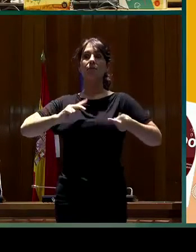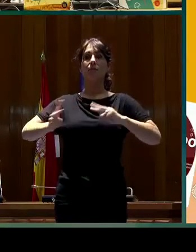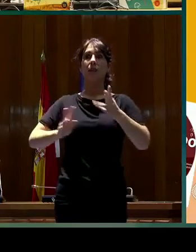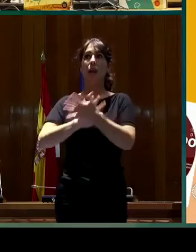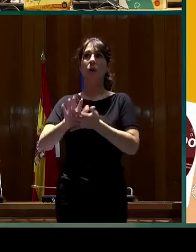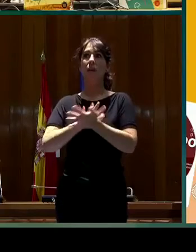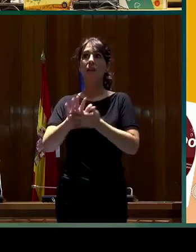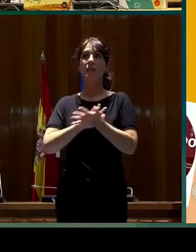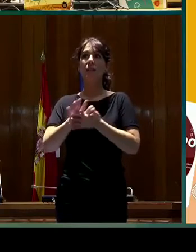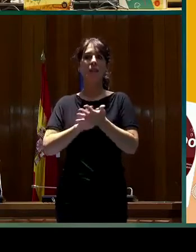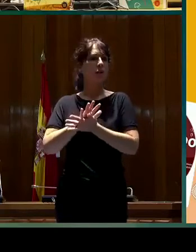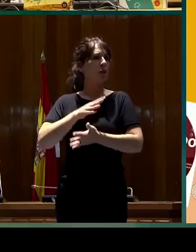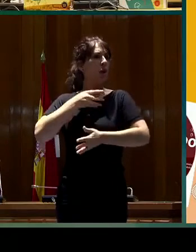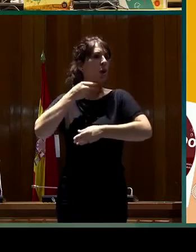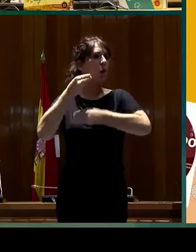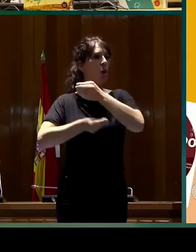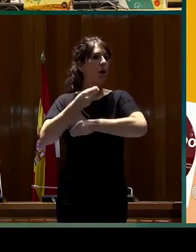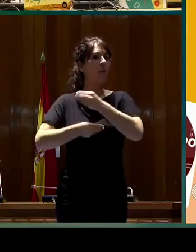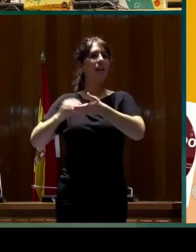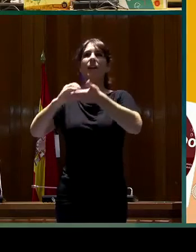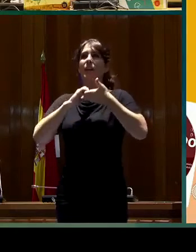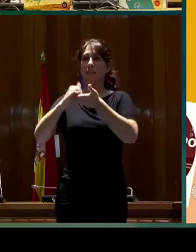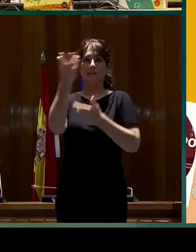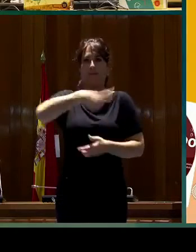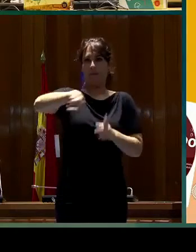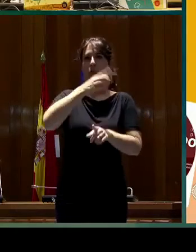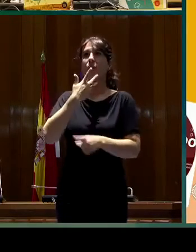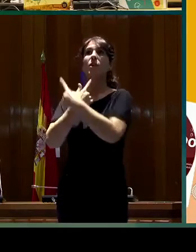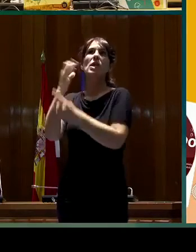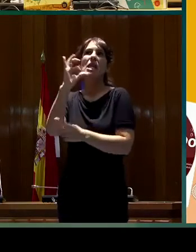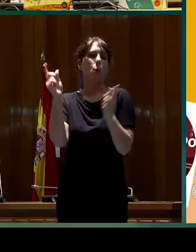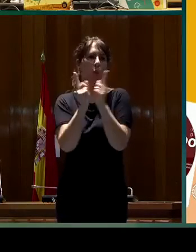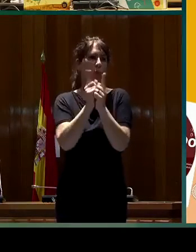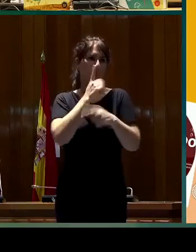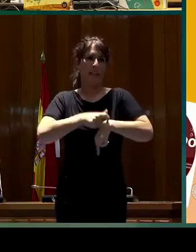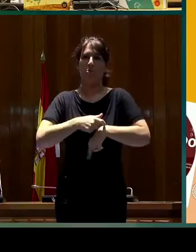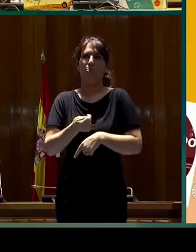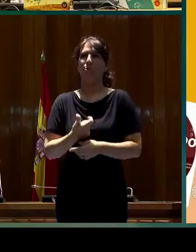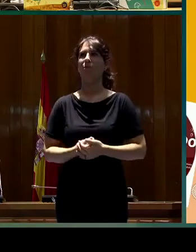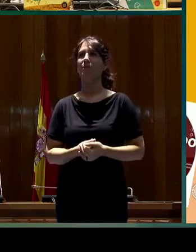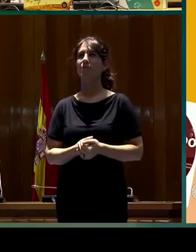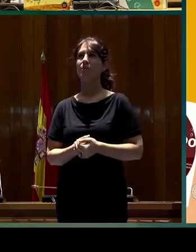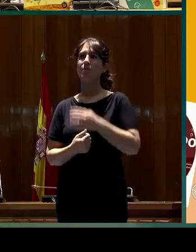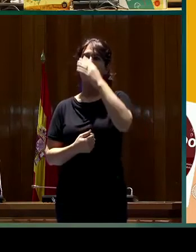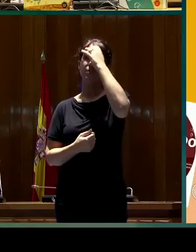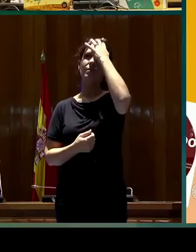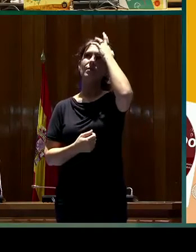la realizan desde Cense, que todos conocéis. Nada, os pongo 2 segundos porque a mí me queda muy poquito tiempo.